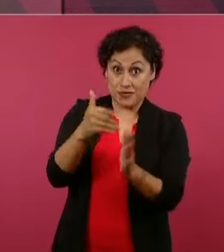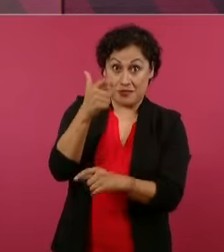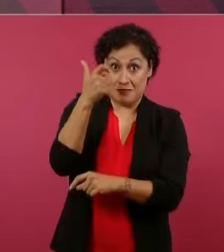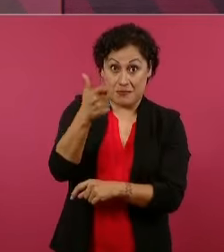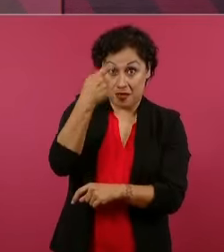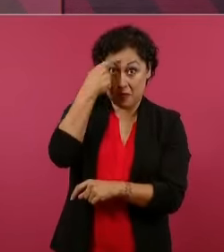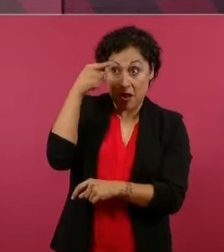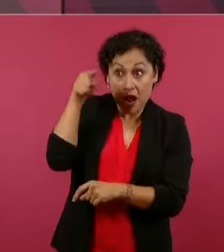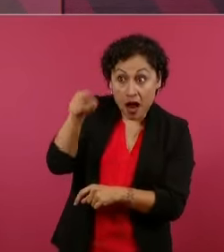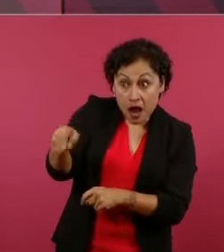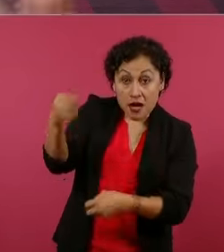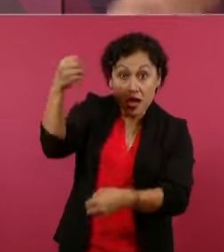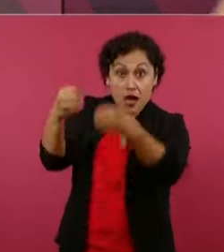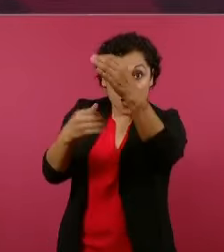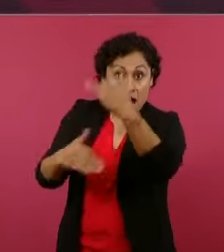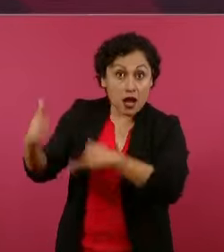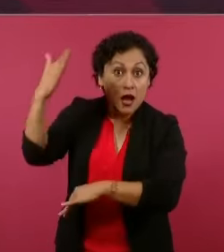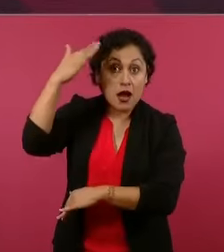ministro